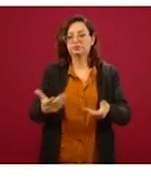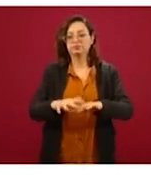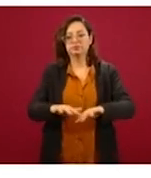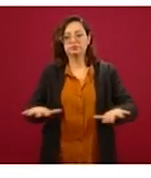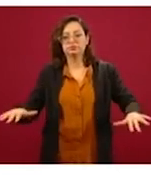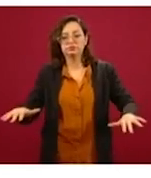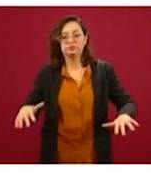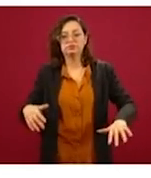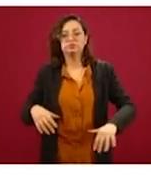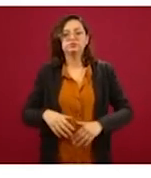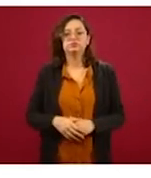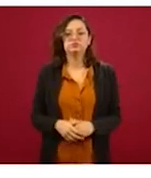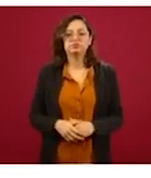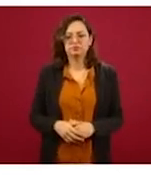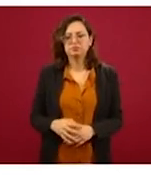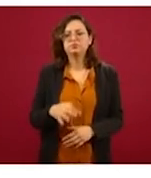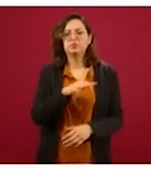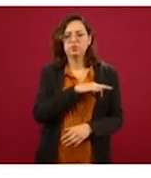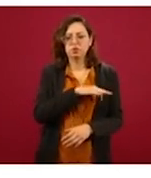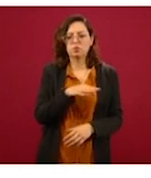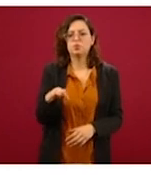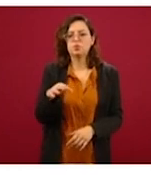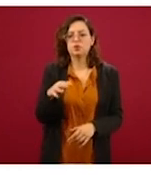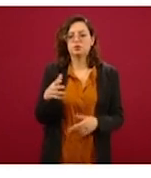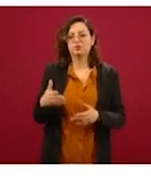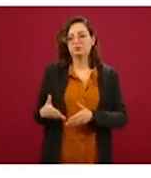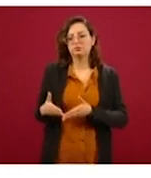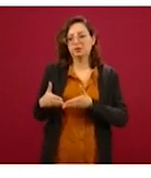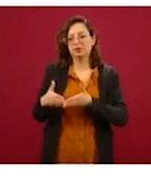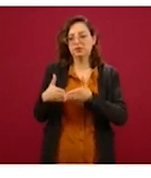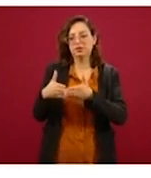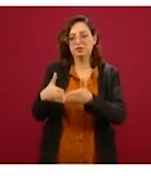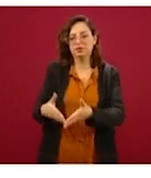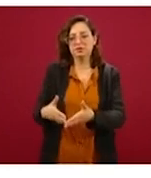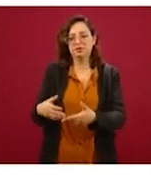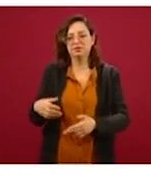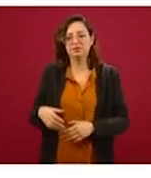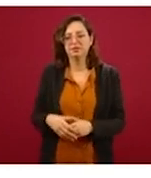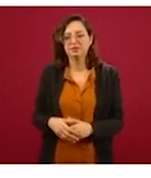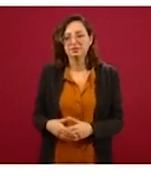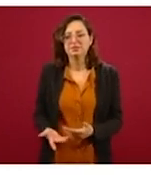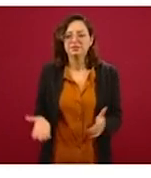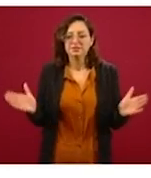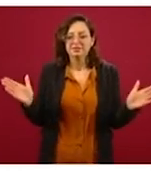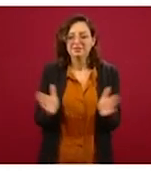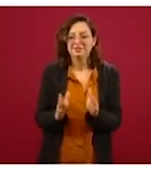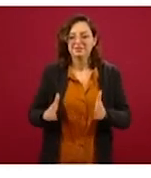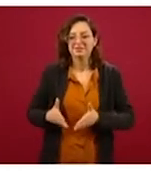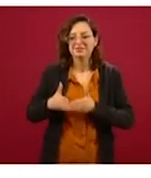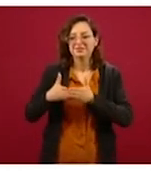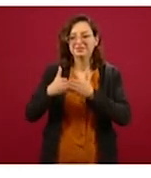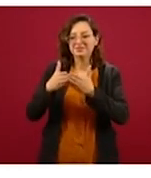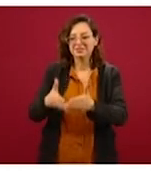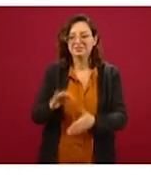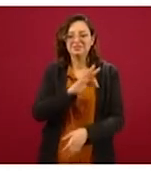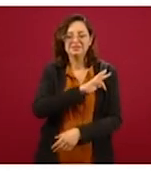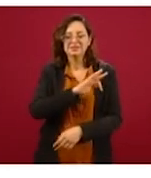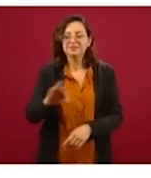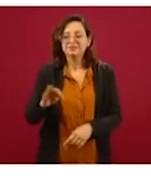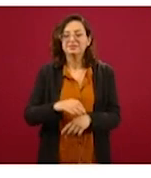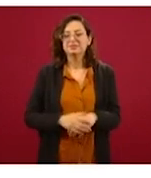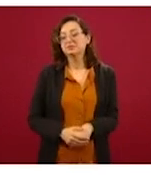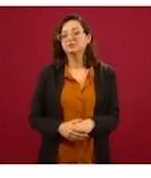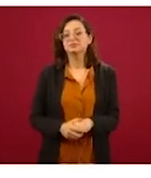se puede incluso poner un yate mediano, se puede estacionar en la bahía a un lado de la casa. Son casas,